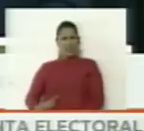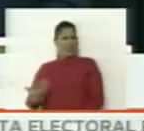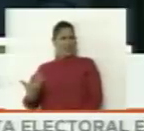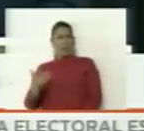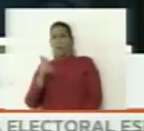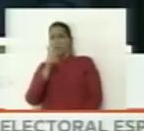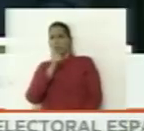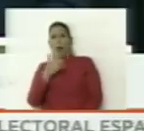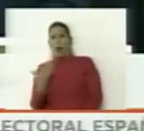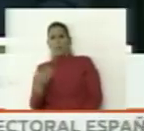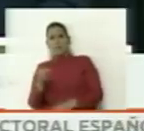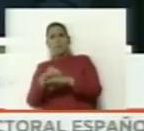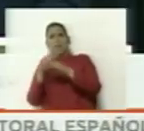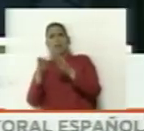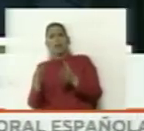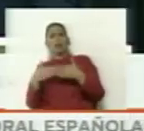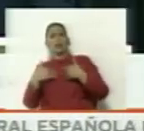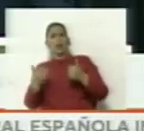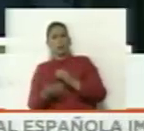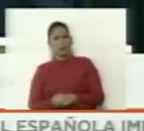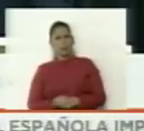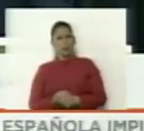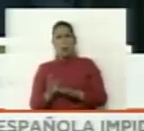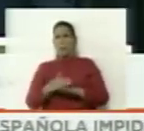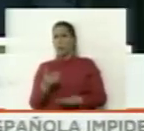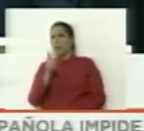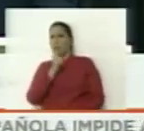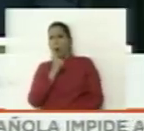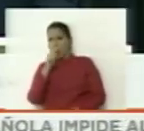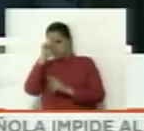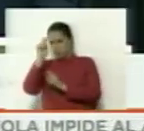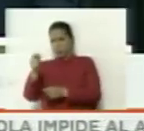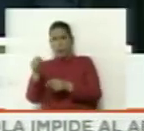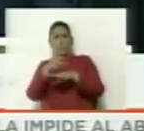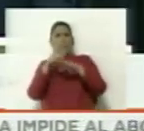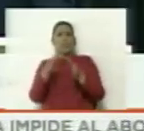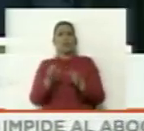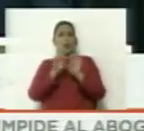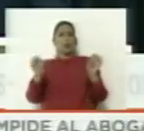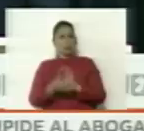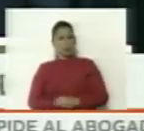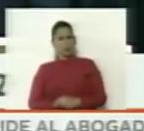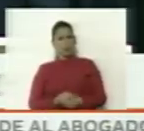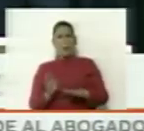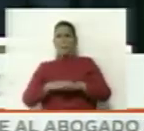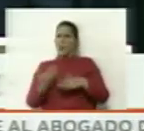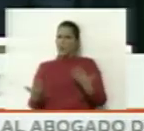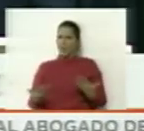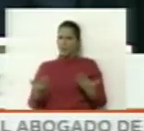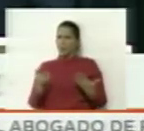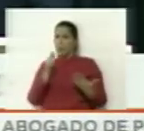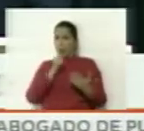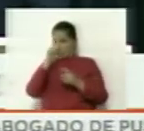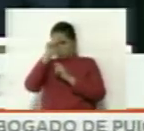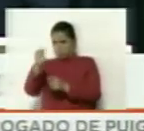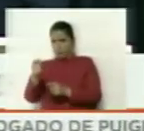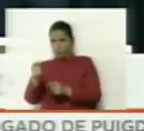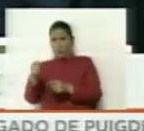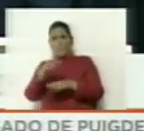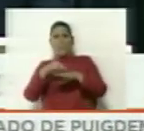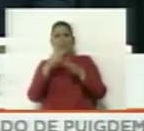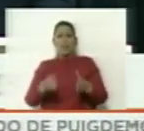Salud? ¿Por qué será que no ha nombrado ministro de Educación? ¿Por qué será que no ha nombrado ministro de